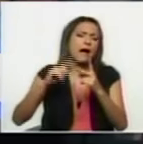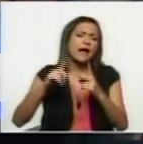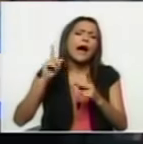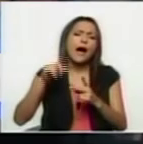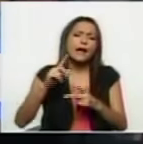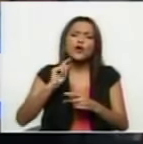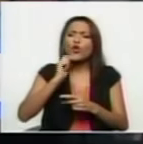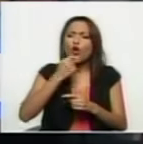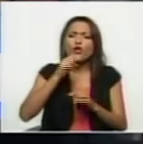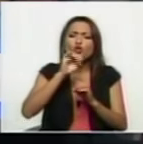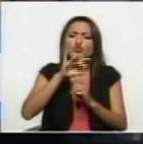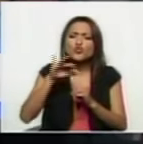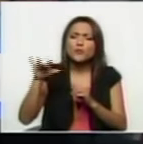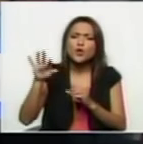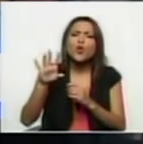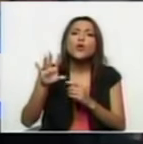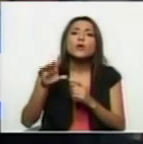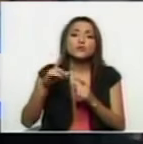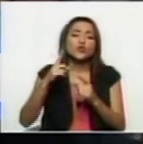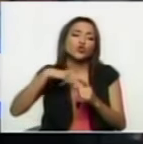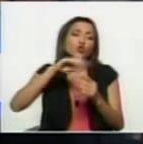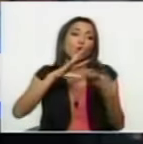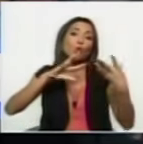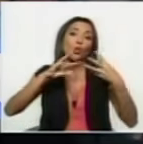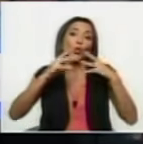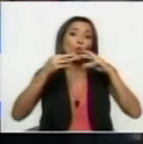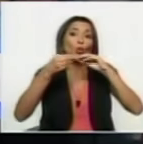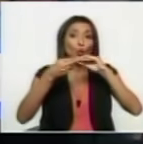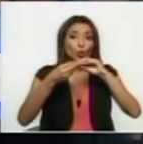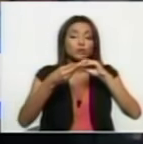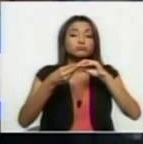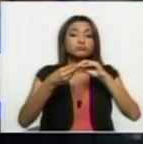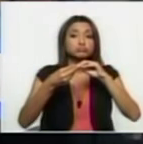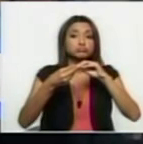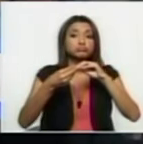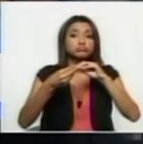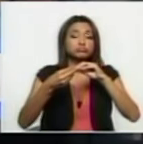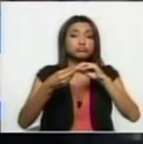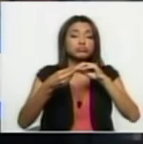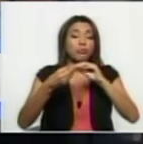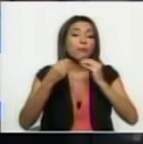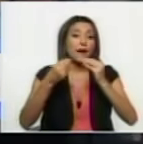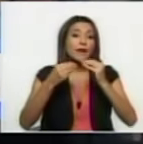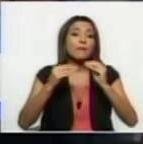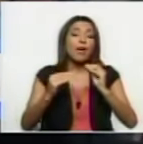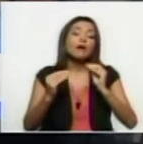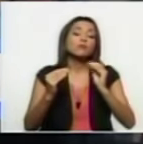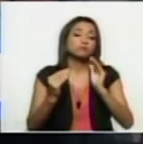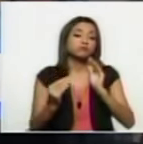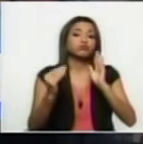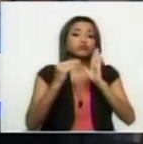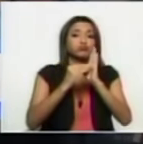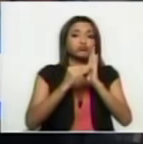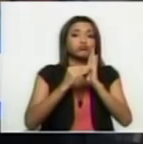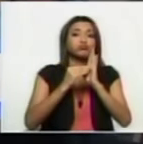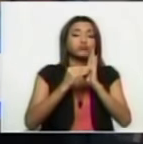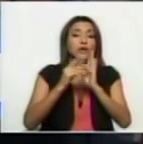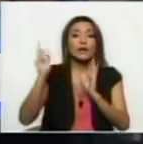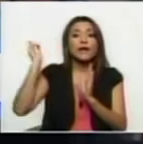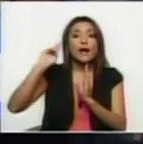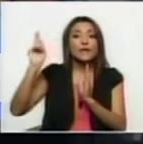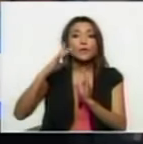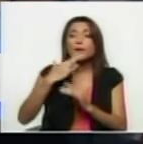fuente. Nosotros lo hemos modificado muchísimo para adaptarlo a las necesidades de la radio, que esa es una de las premisas del software libre, no